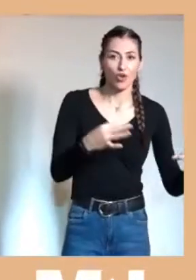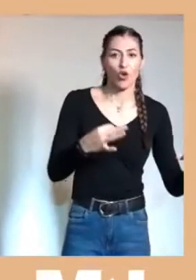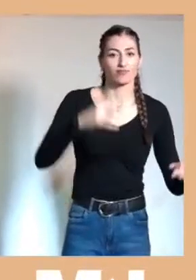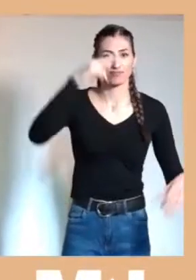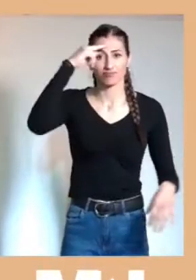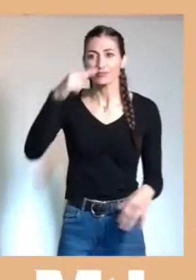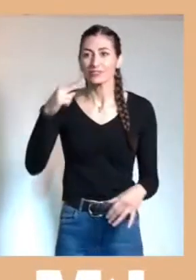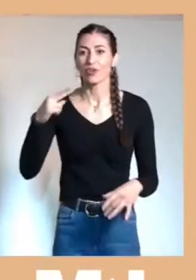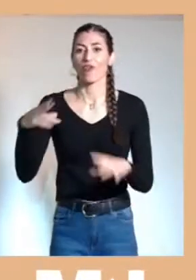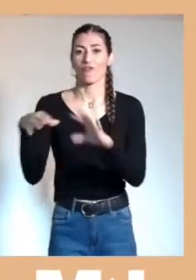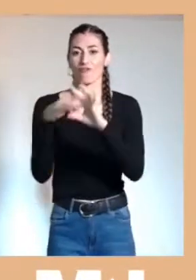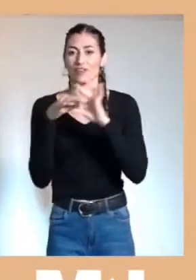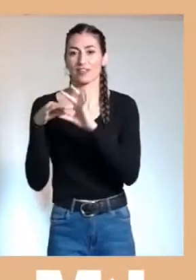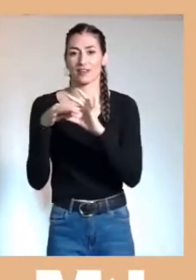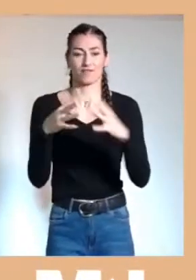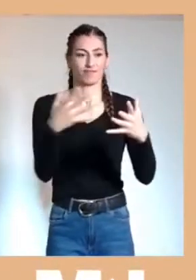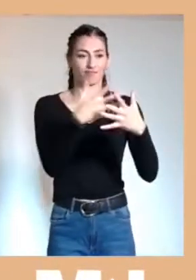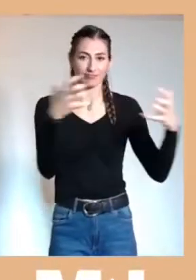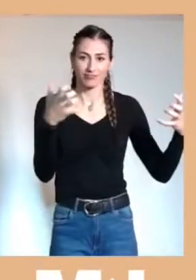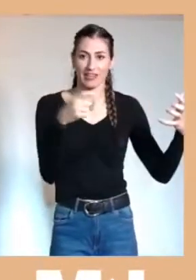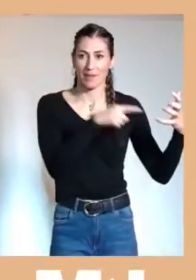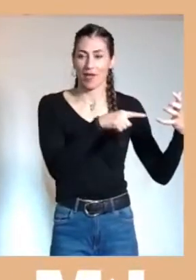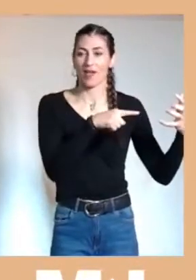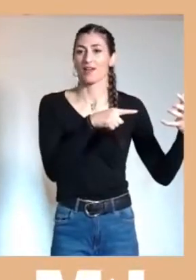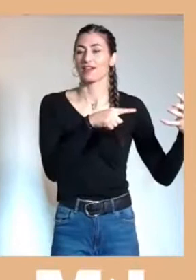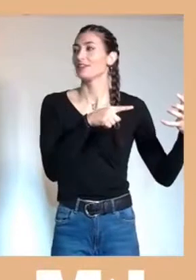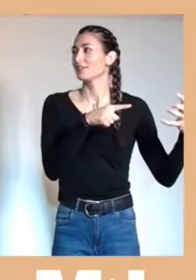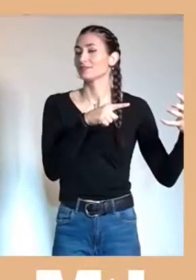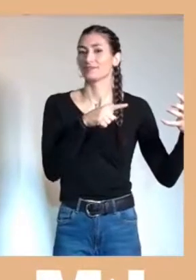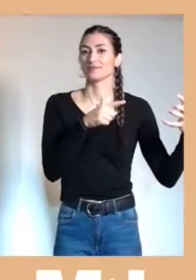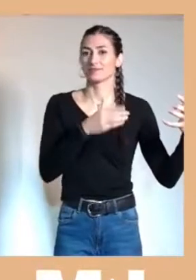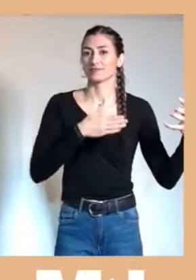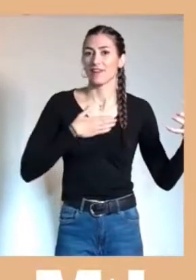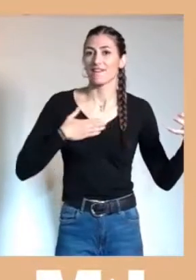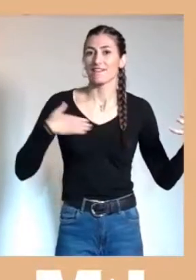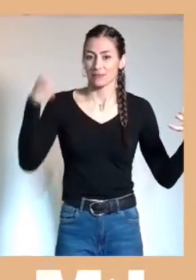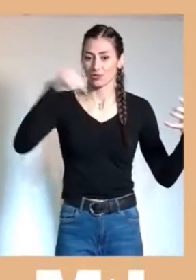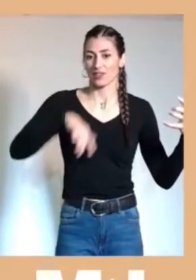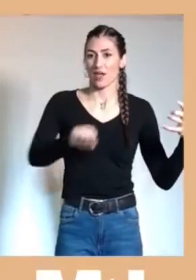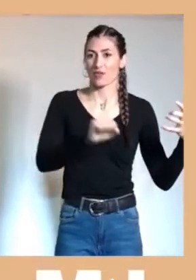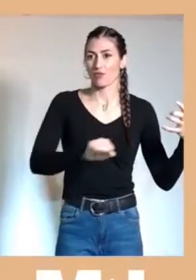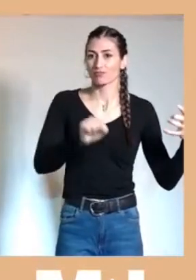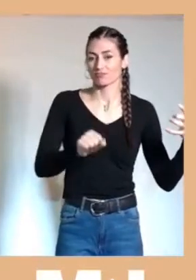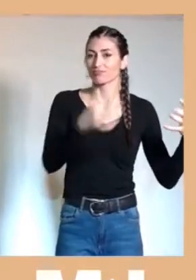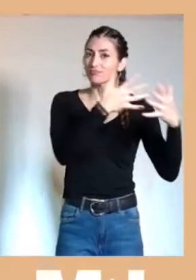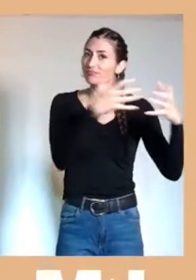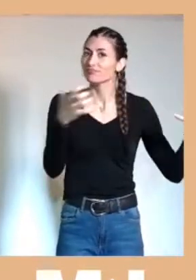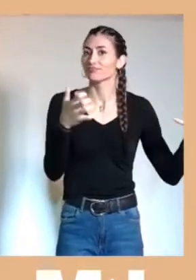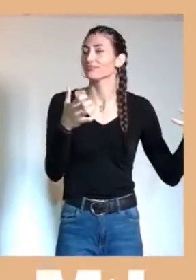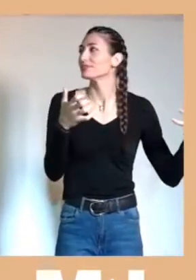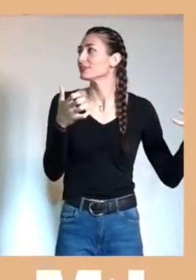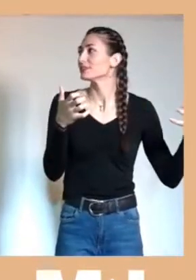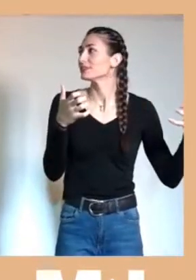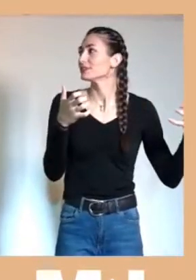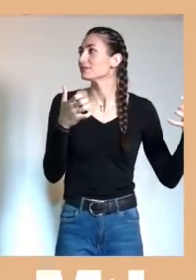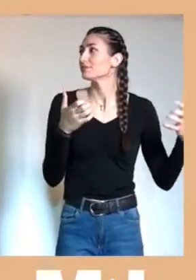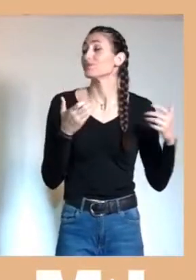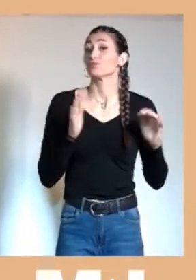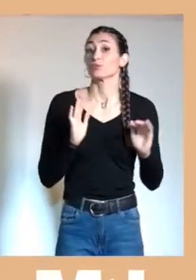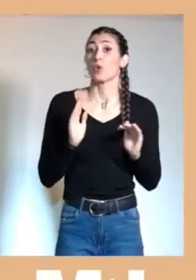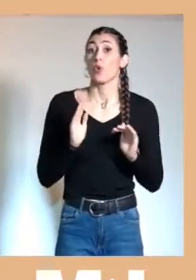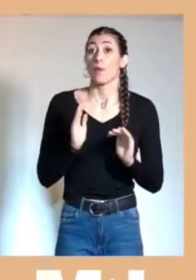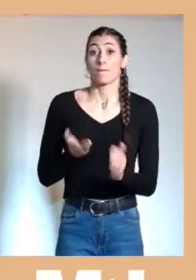y fraternidad como lema que hemos puesto para este año. Pero la propuesta